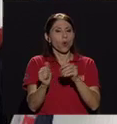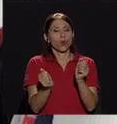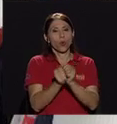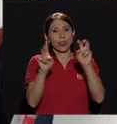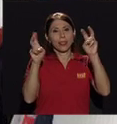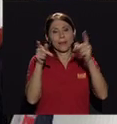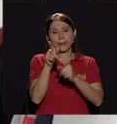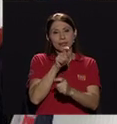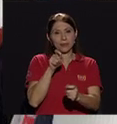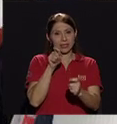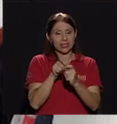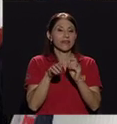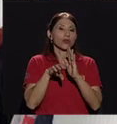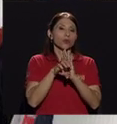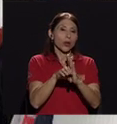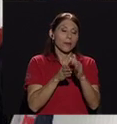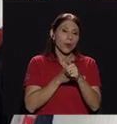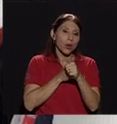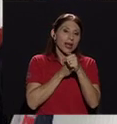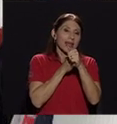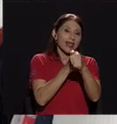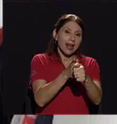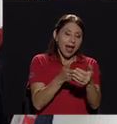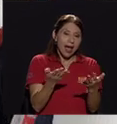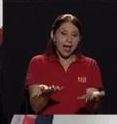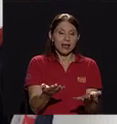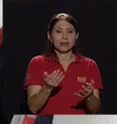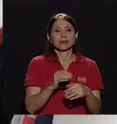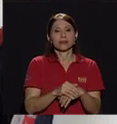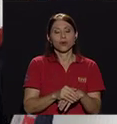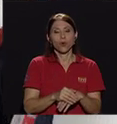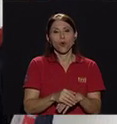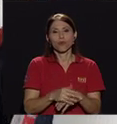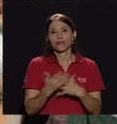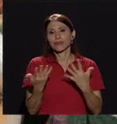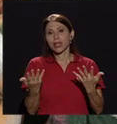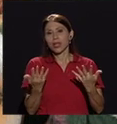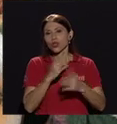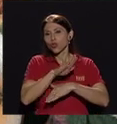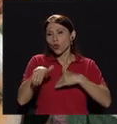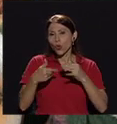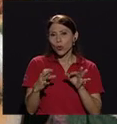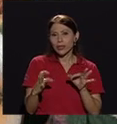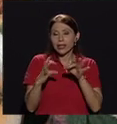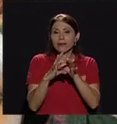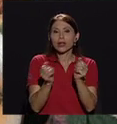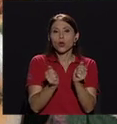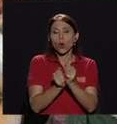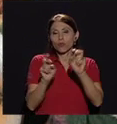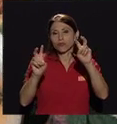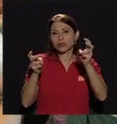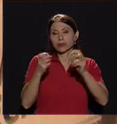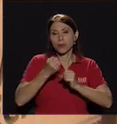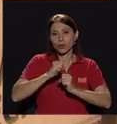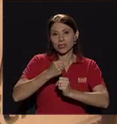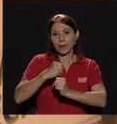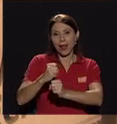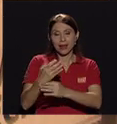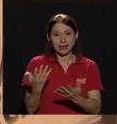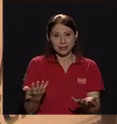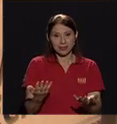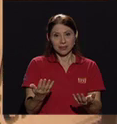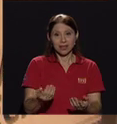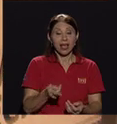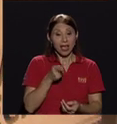específicos, como liderazgo, todo lo que tiene que ver con los aspectos municipales. Es